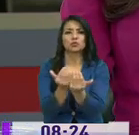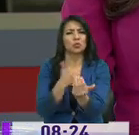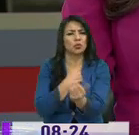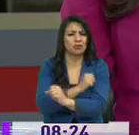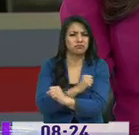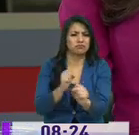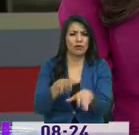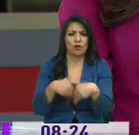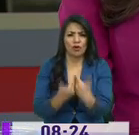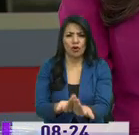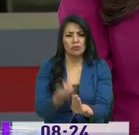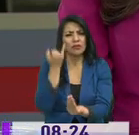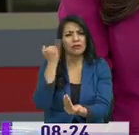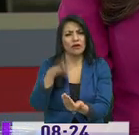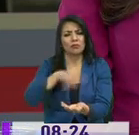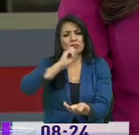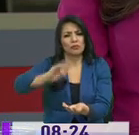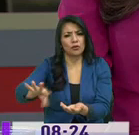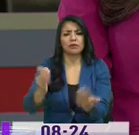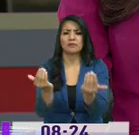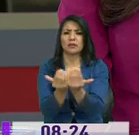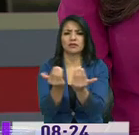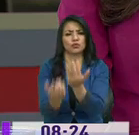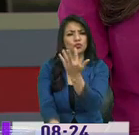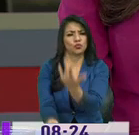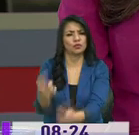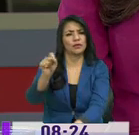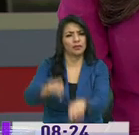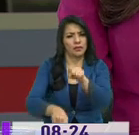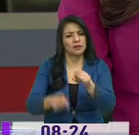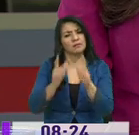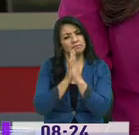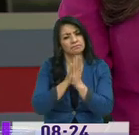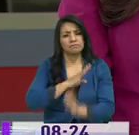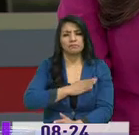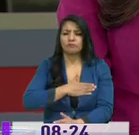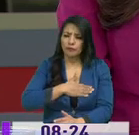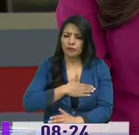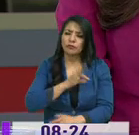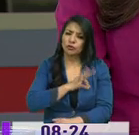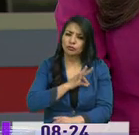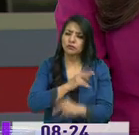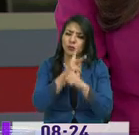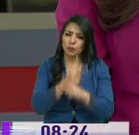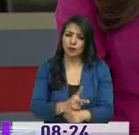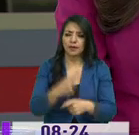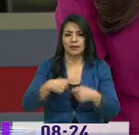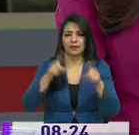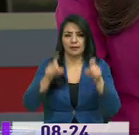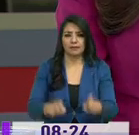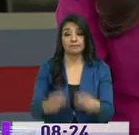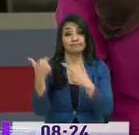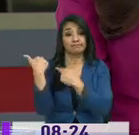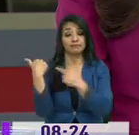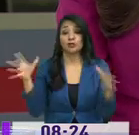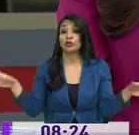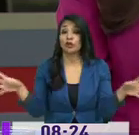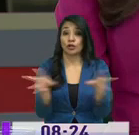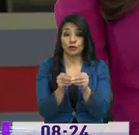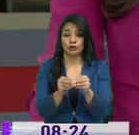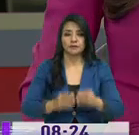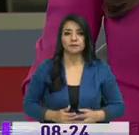impactada. ¿A quién se le ocurre poner así? Eso se daña, así que por favor, tome conciencia y cuide también a la ciudad. Es responsabilidad nuestra